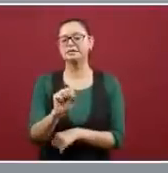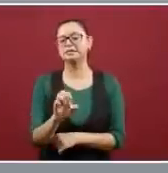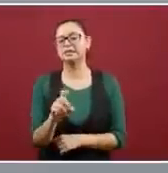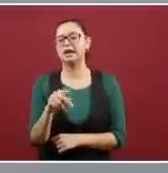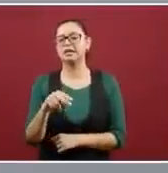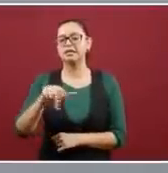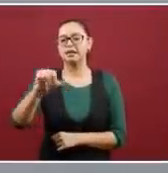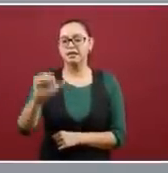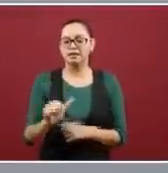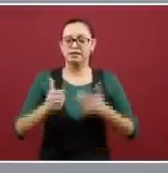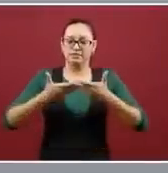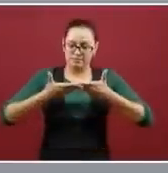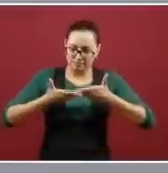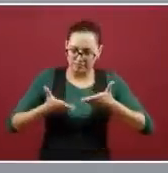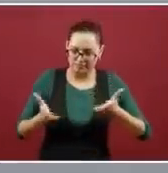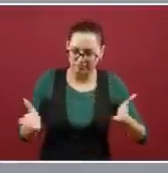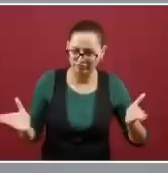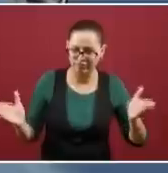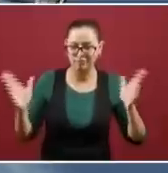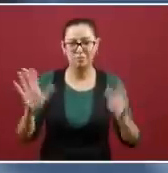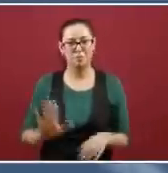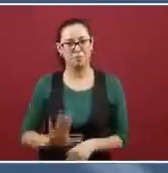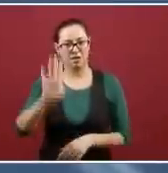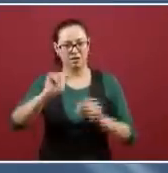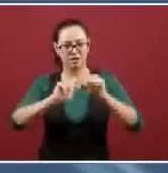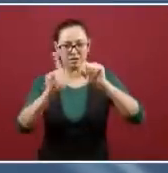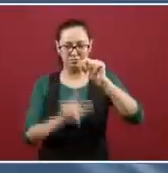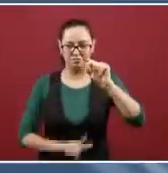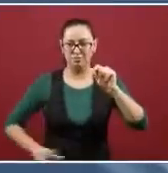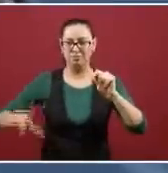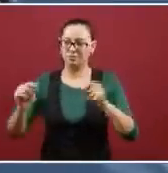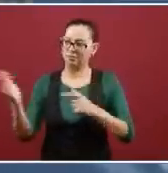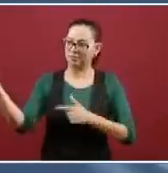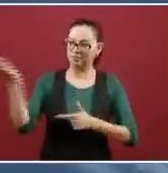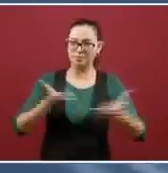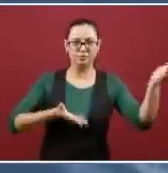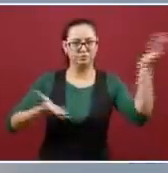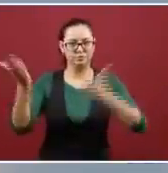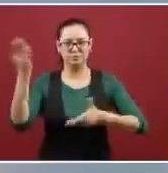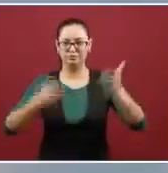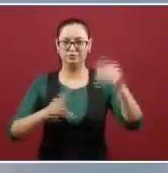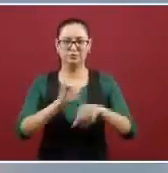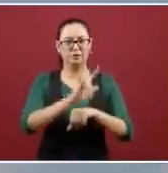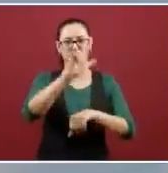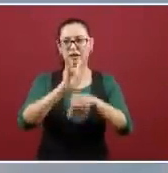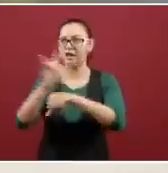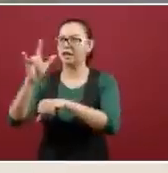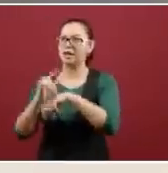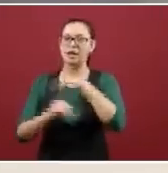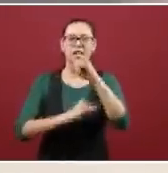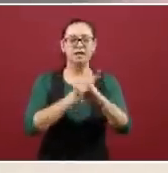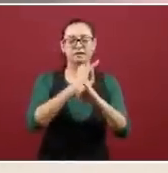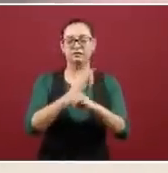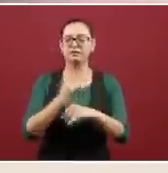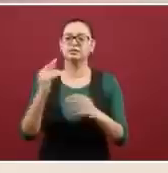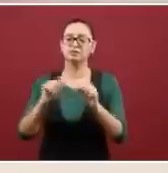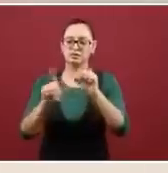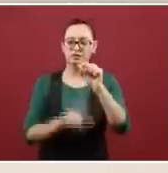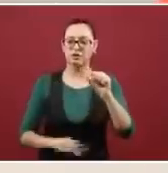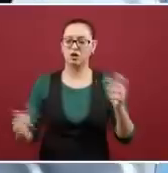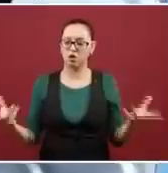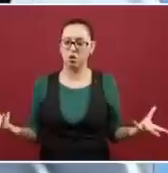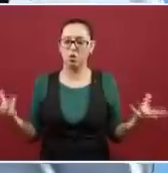Nacional abre las alas de México e invita a la comunidad aeronáutica nacional e internacional a participar en